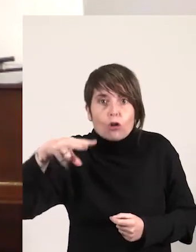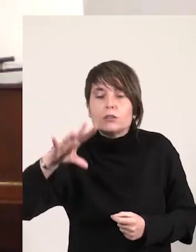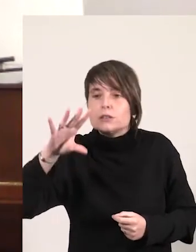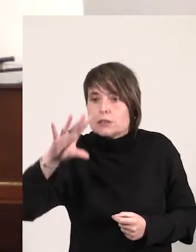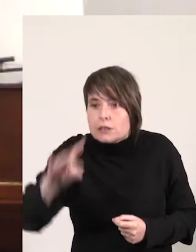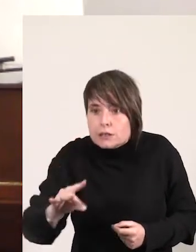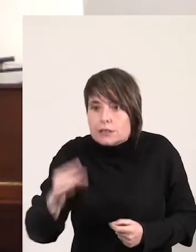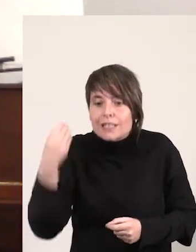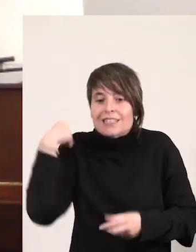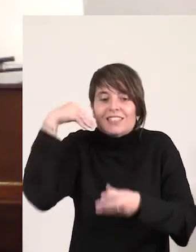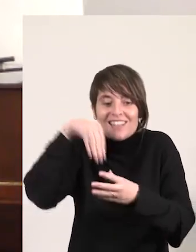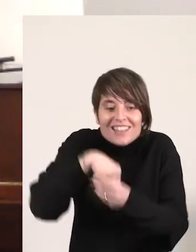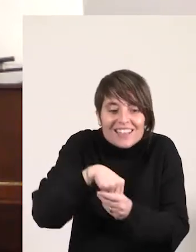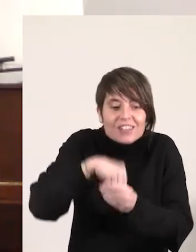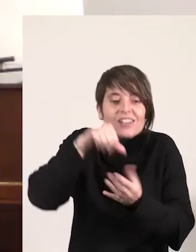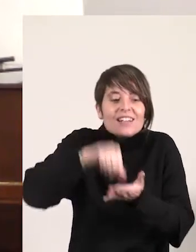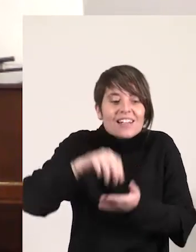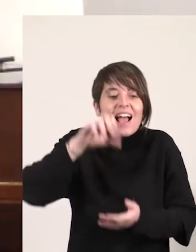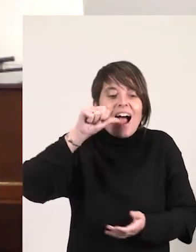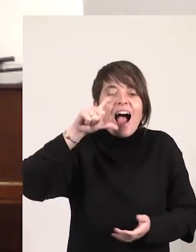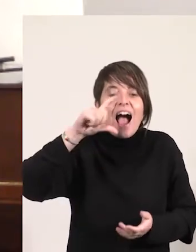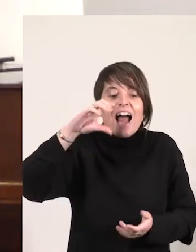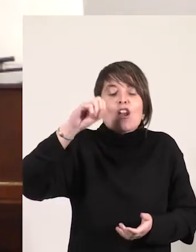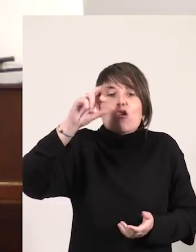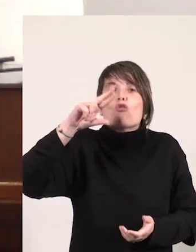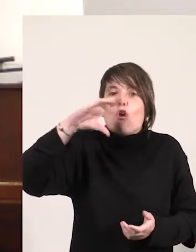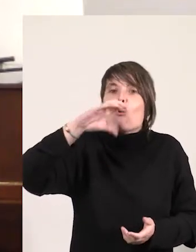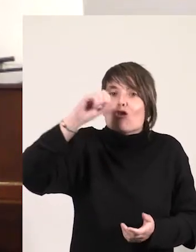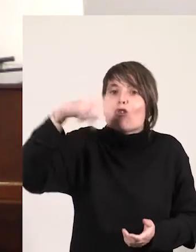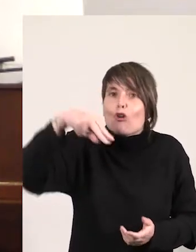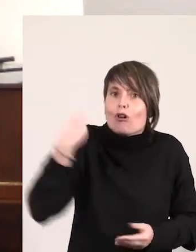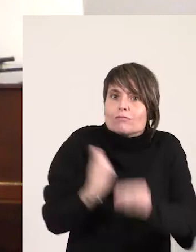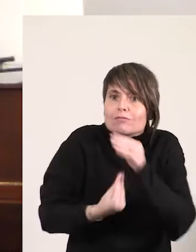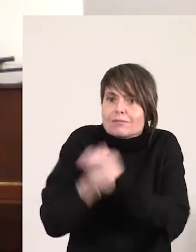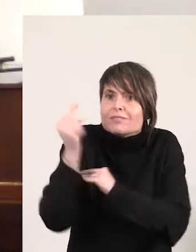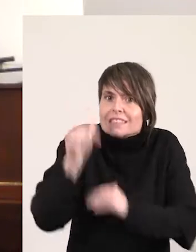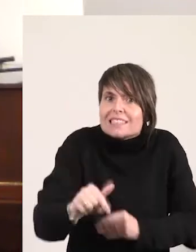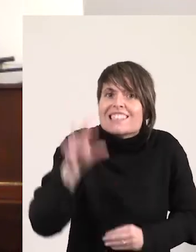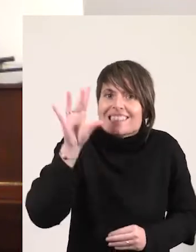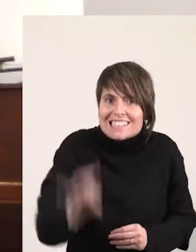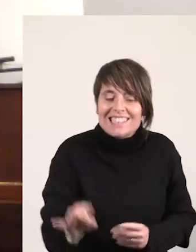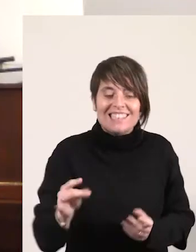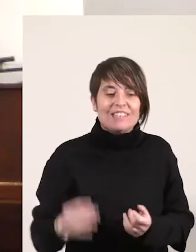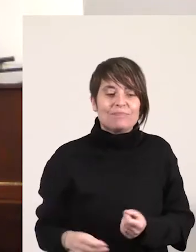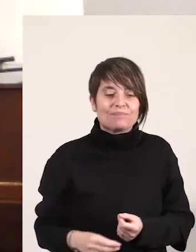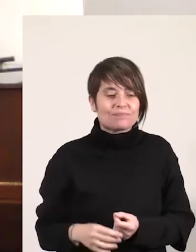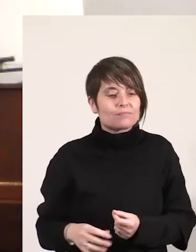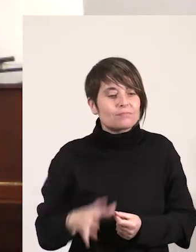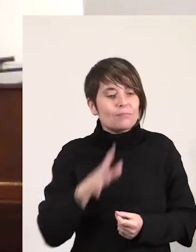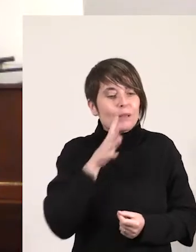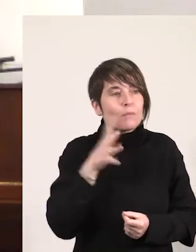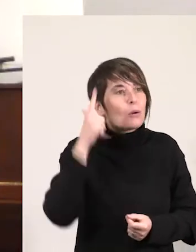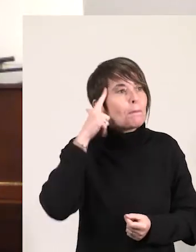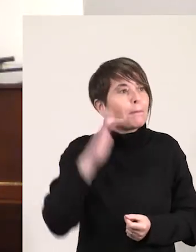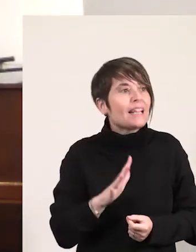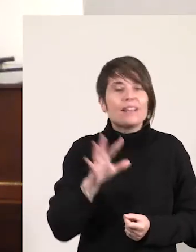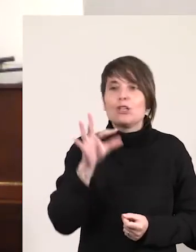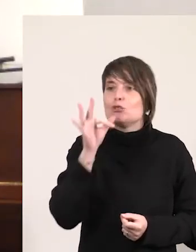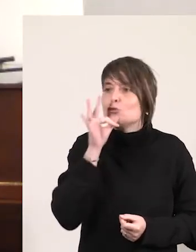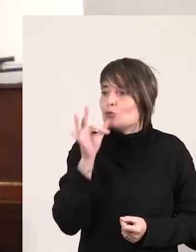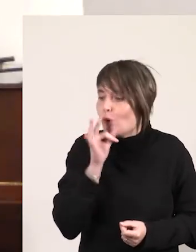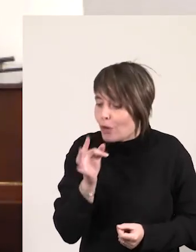Alcorcón. ¿Alcorcón, Alcorcón? Pues bueno, no hay más Alcorcones. O sea, por supuesto que Alcorcón, Alcorcón, ¿no? Porque es